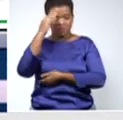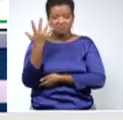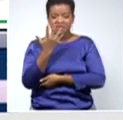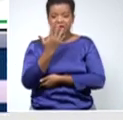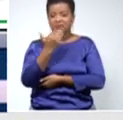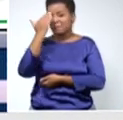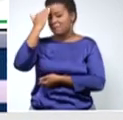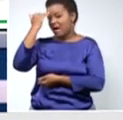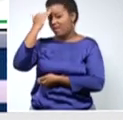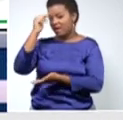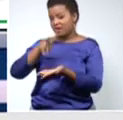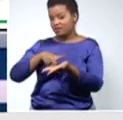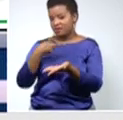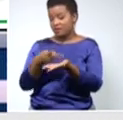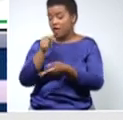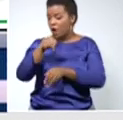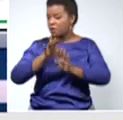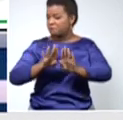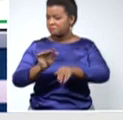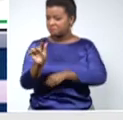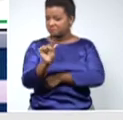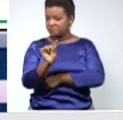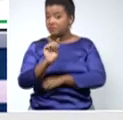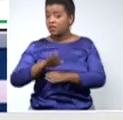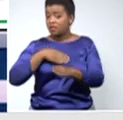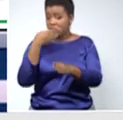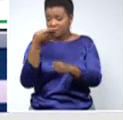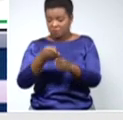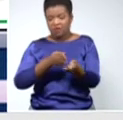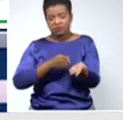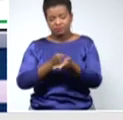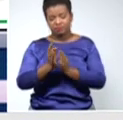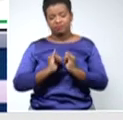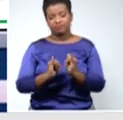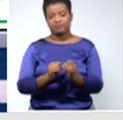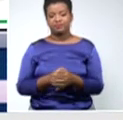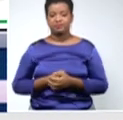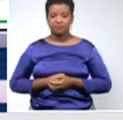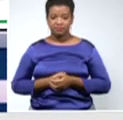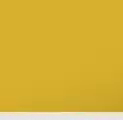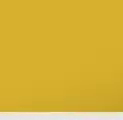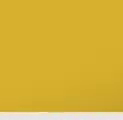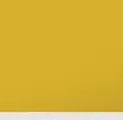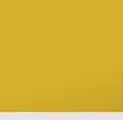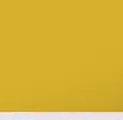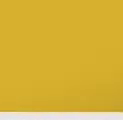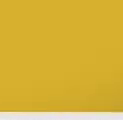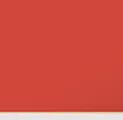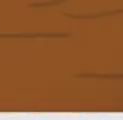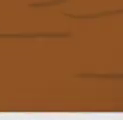Hacemos una pequeña pausa y luego retornamos en esta conferencia de prensa.